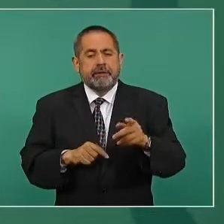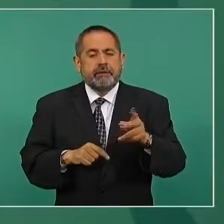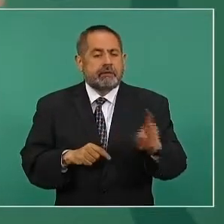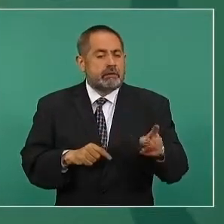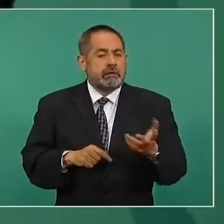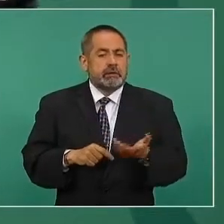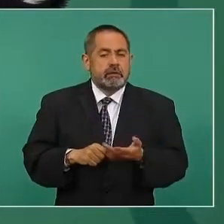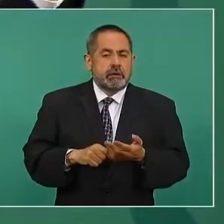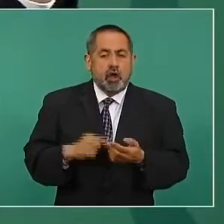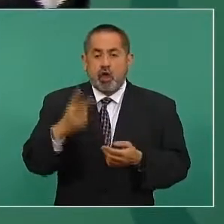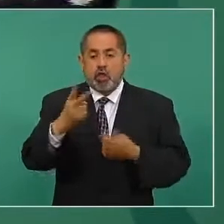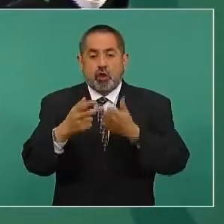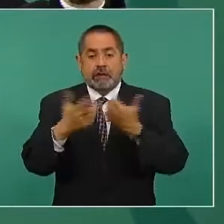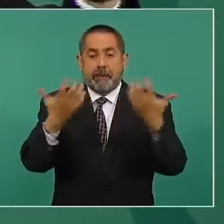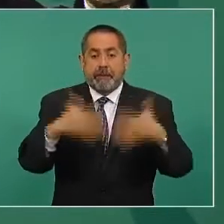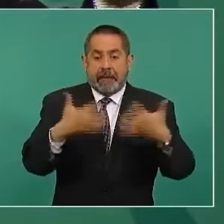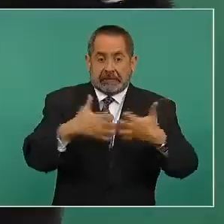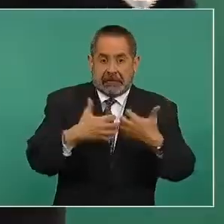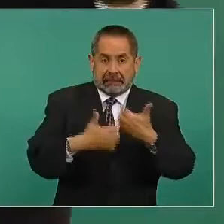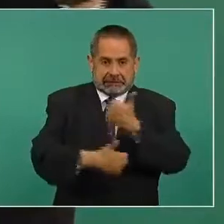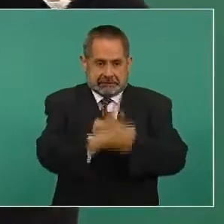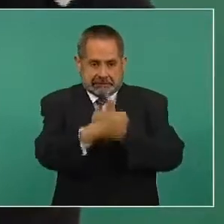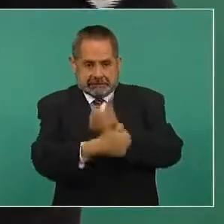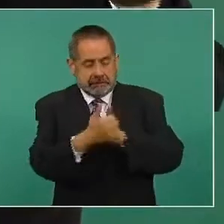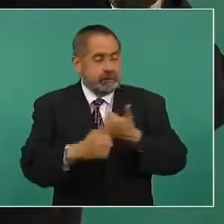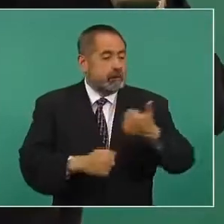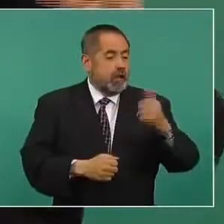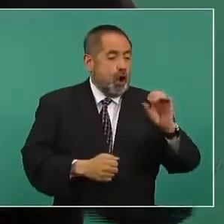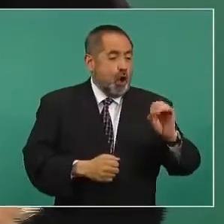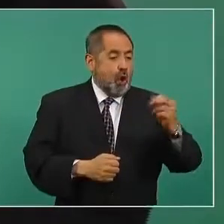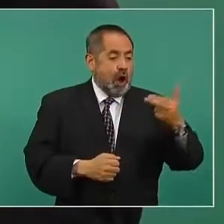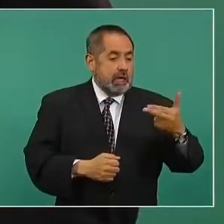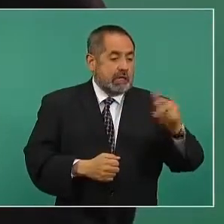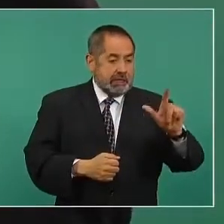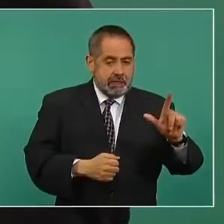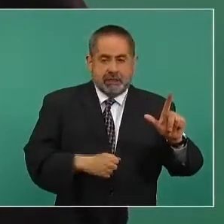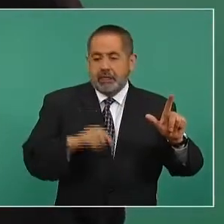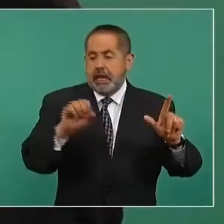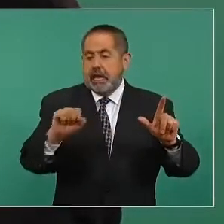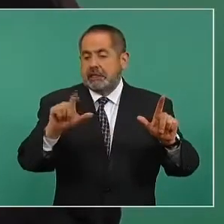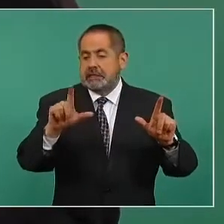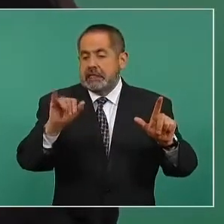y quedaron las dos empresas, OHL y la de Slim, creo que es